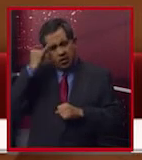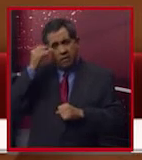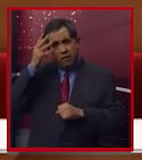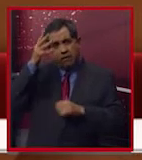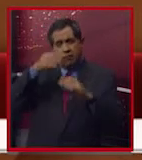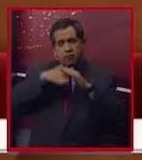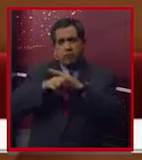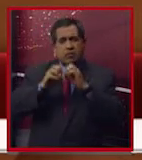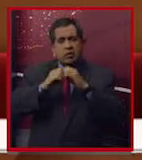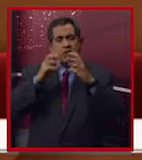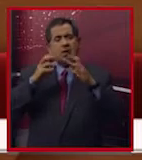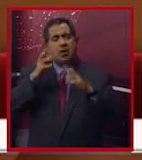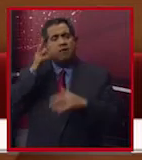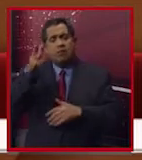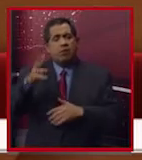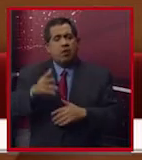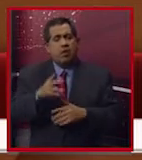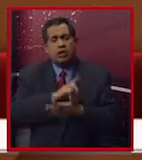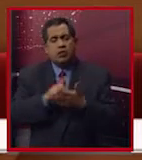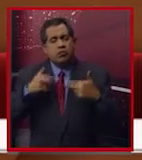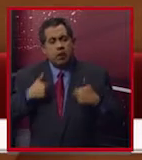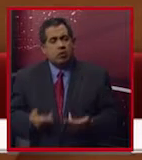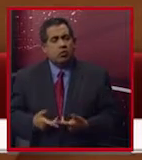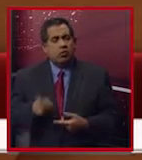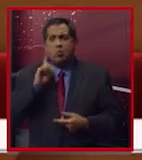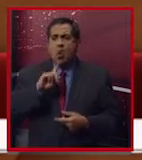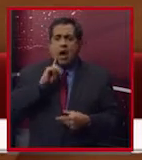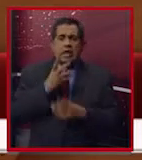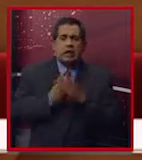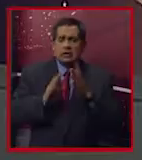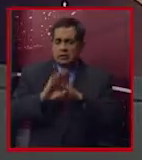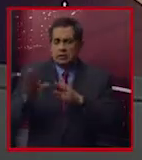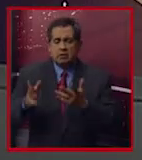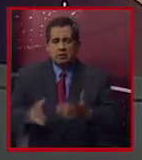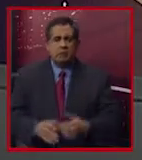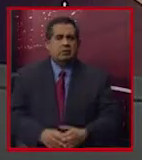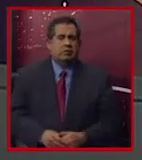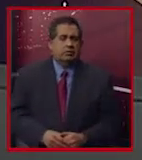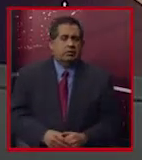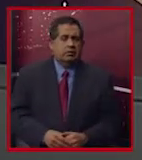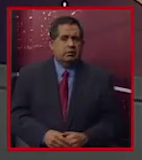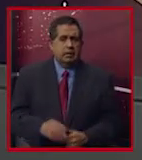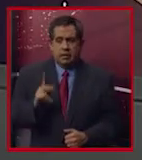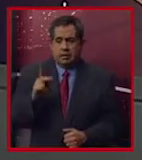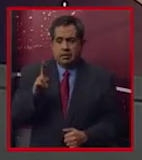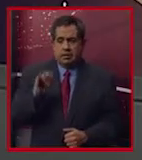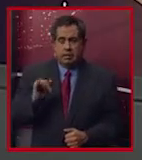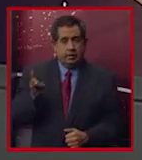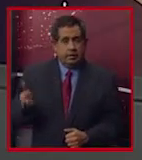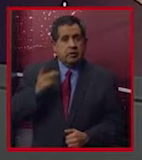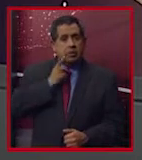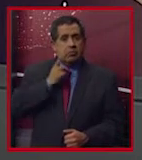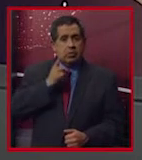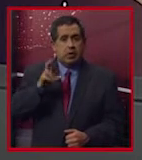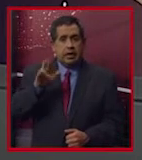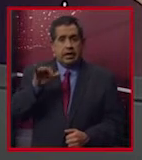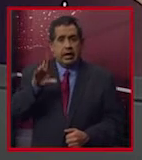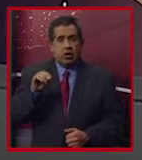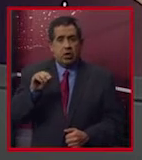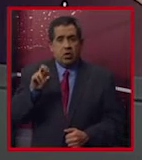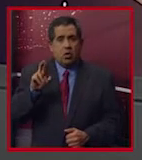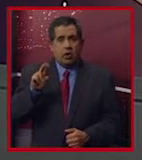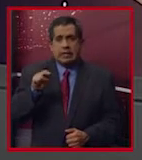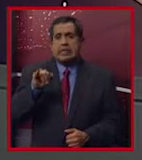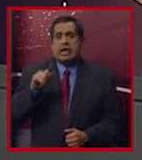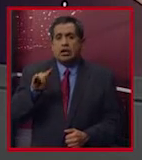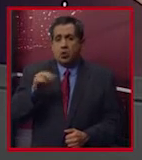de los derechos humanos de las mujeres migrantes? Por el PRI, el diputado Ricardo Ramírez Nieto